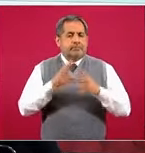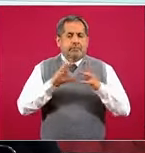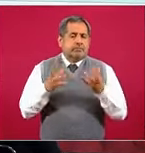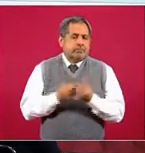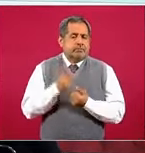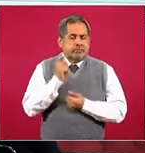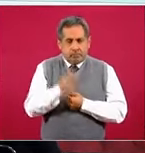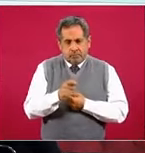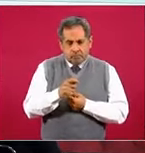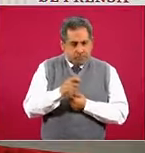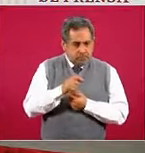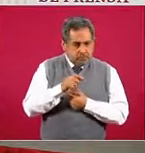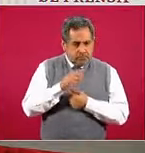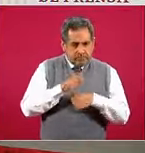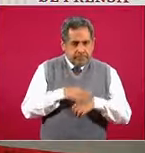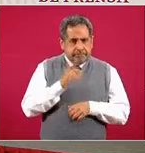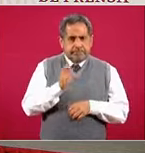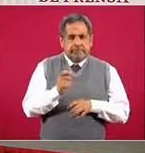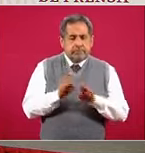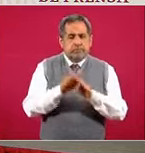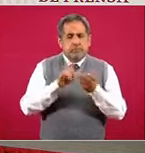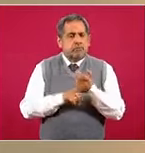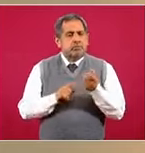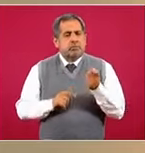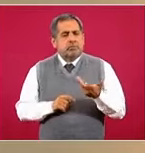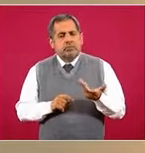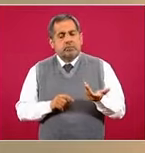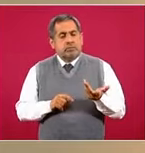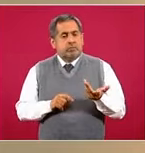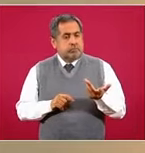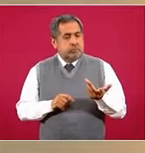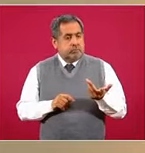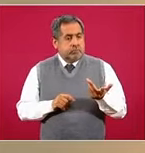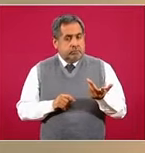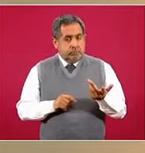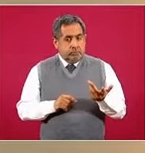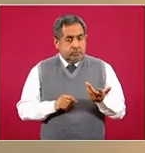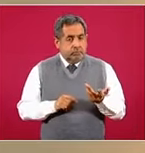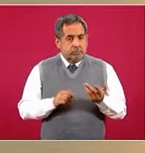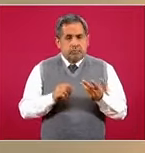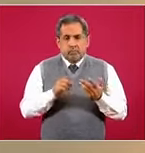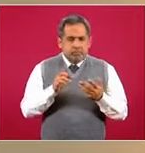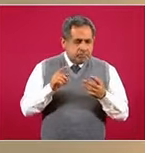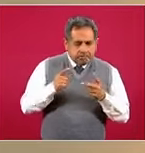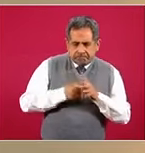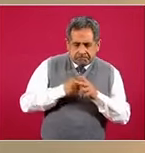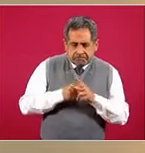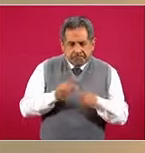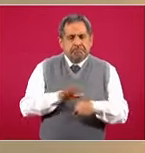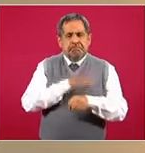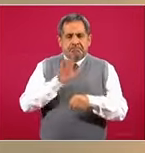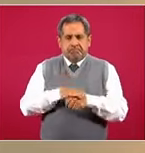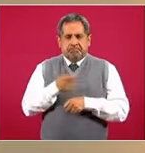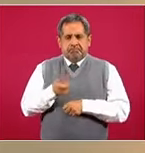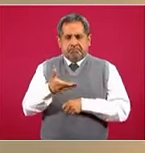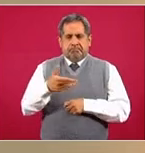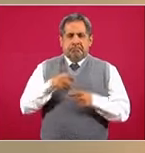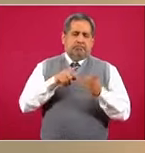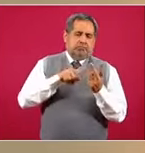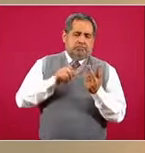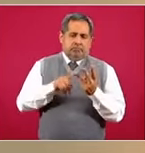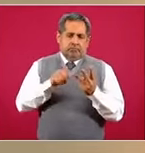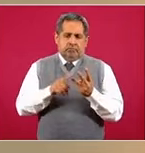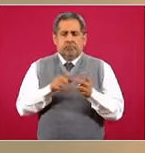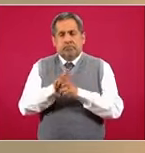dato duro, un dato específico y ver qué clasificación del riesgo tiene